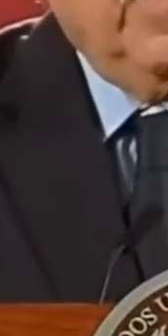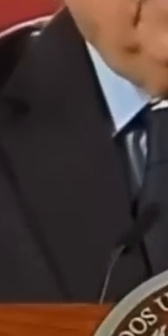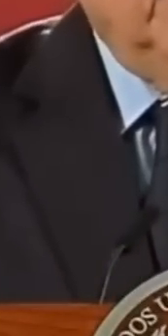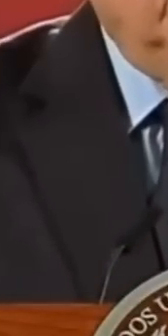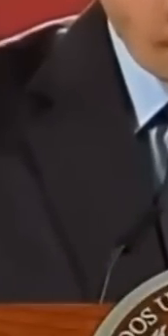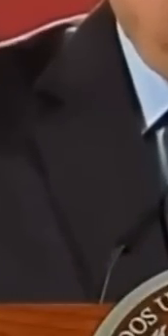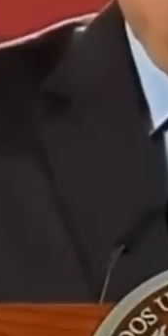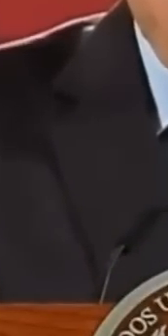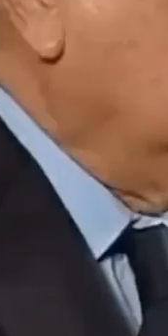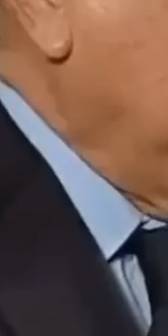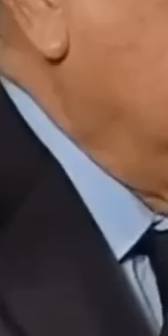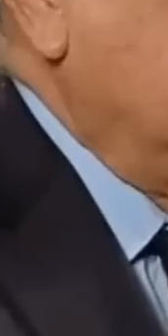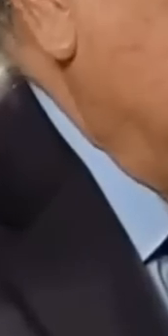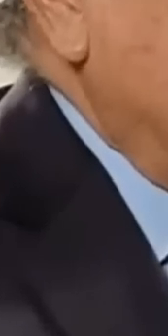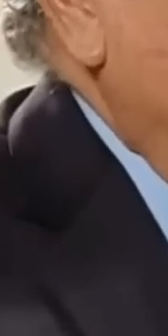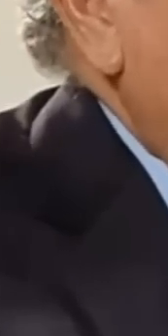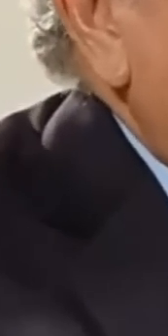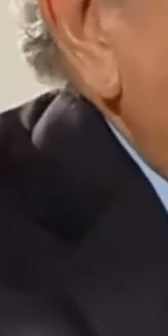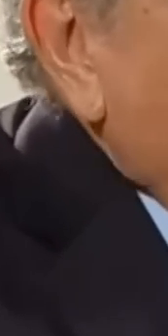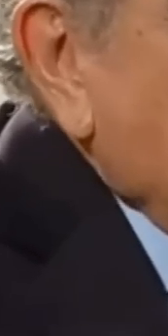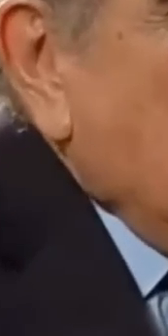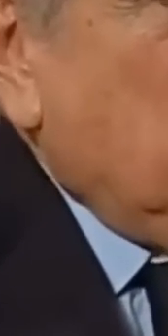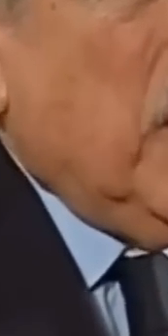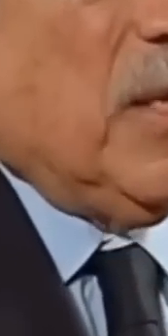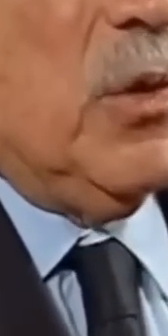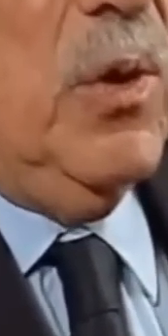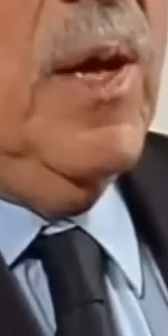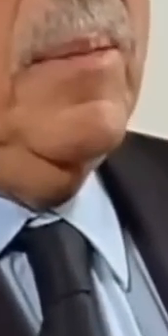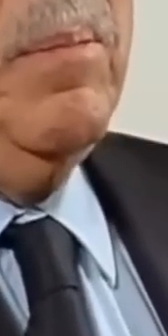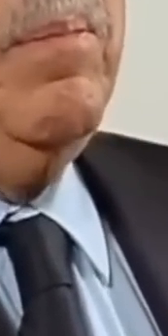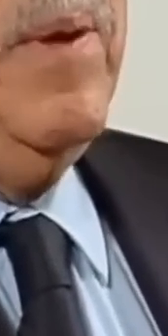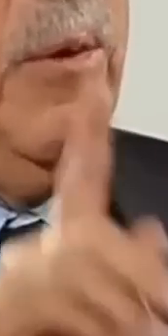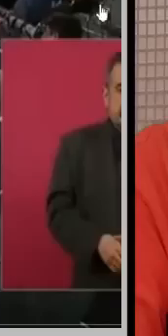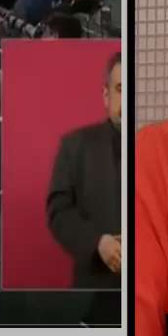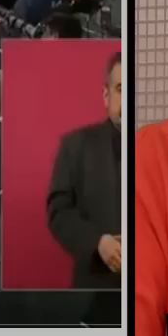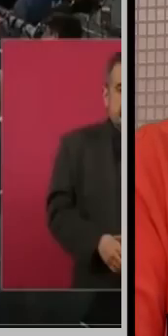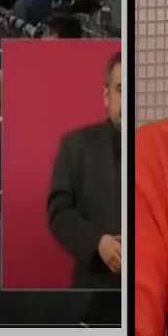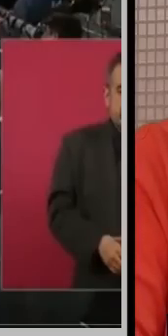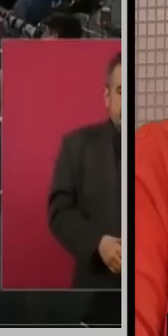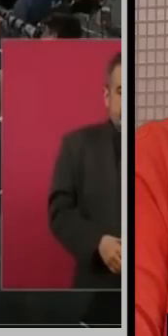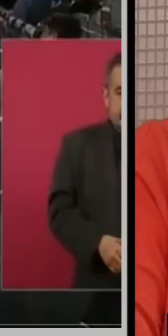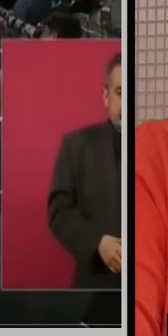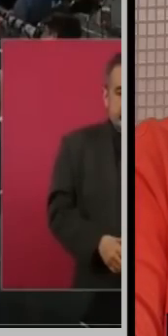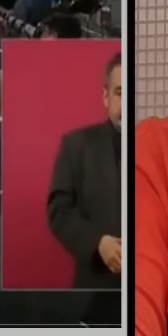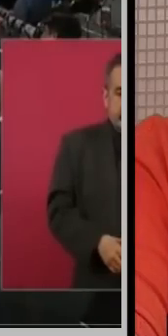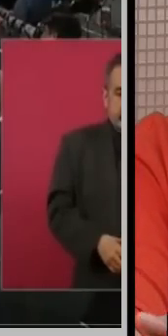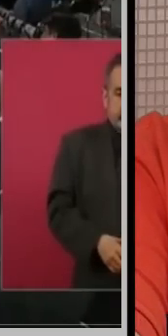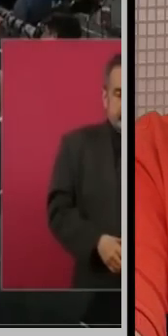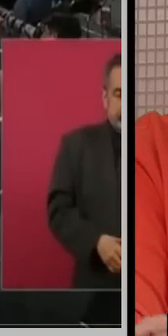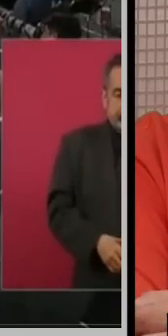la unidad de inteligencia financiera vamos a escuchar lo que dijo constantemente